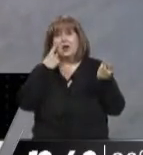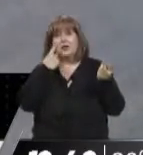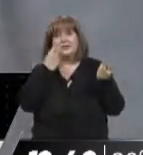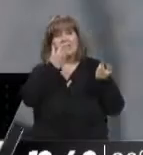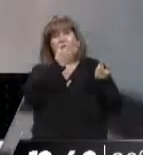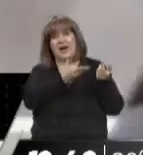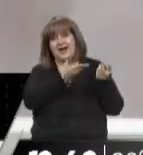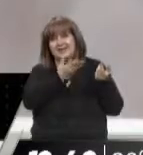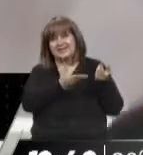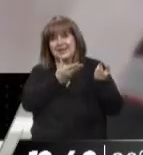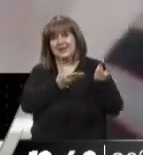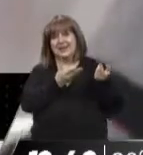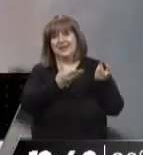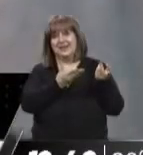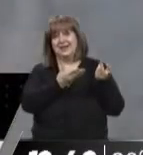bien, sabemos